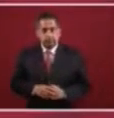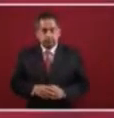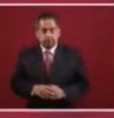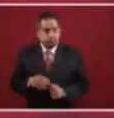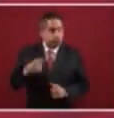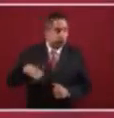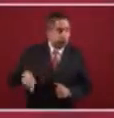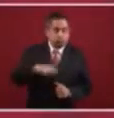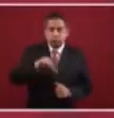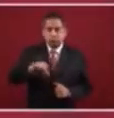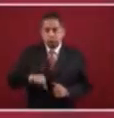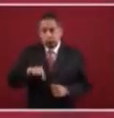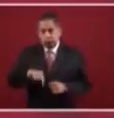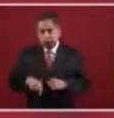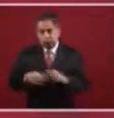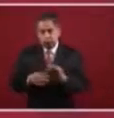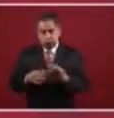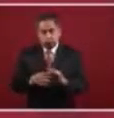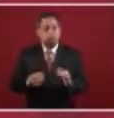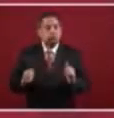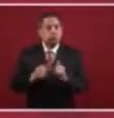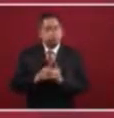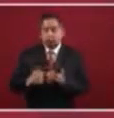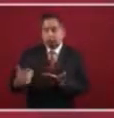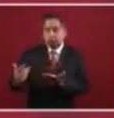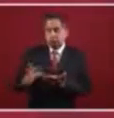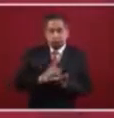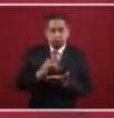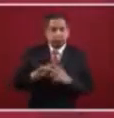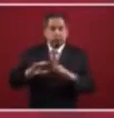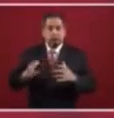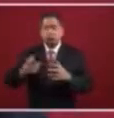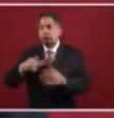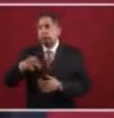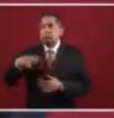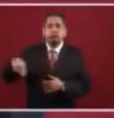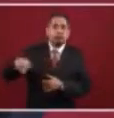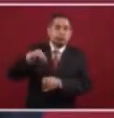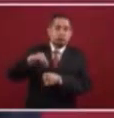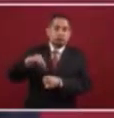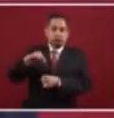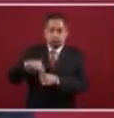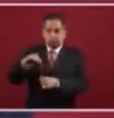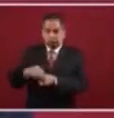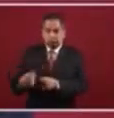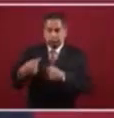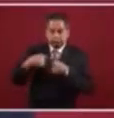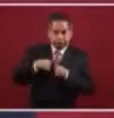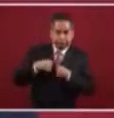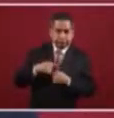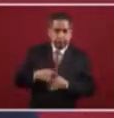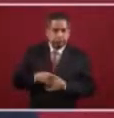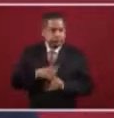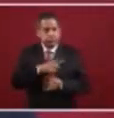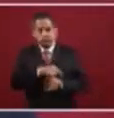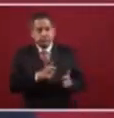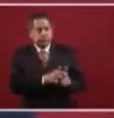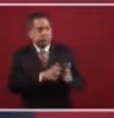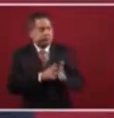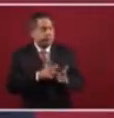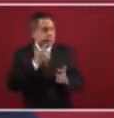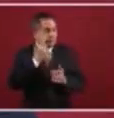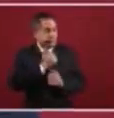llegáramos aquí con el apoyo de los ciudadanos, no de grupos de